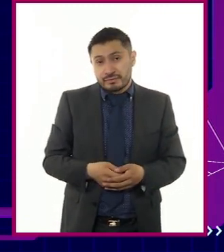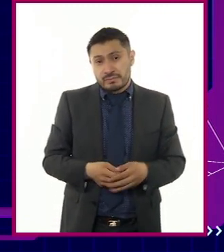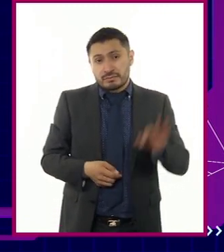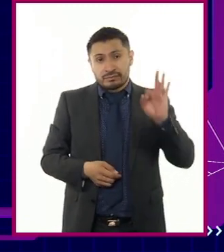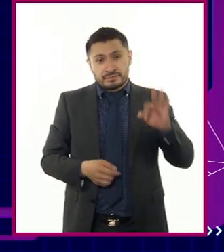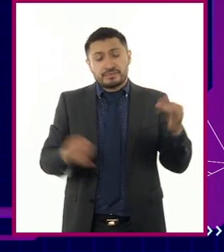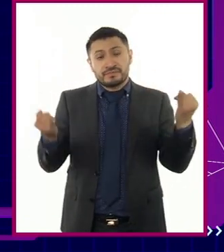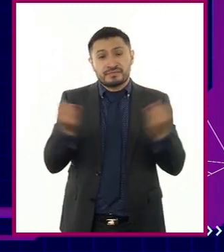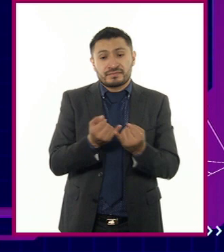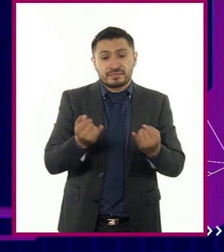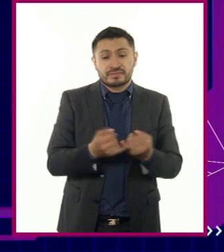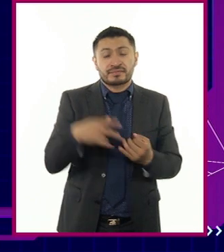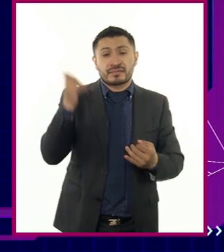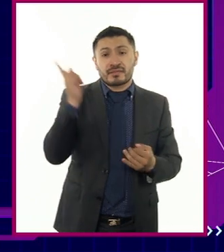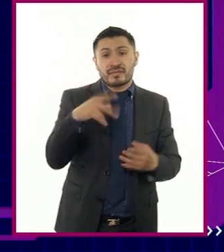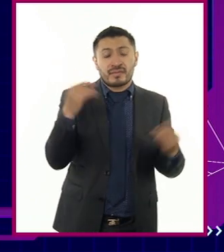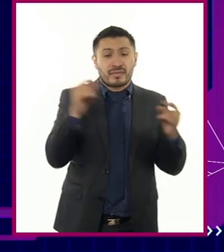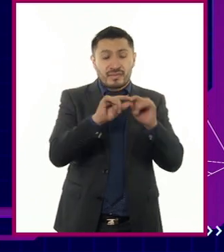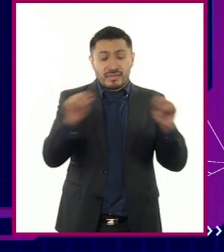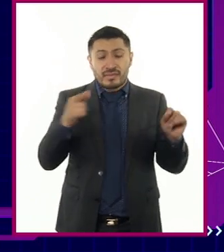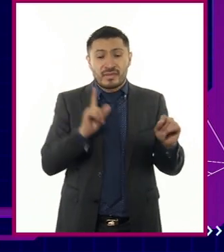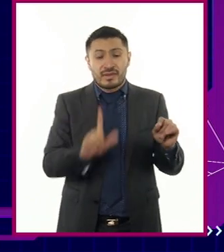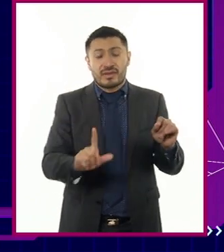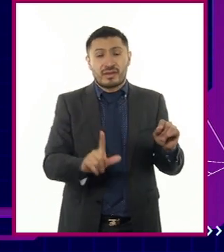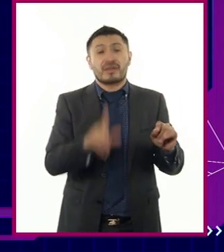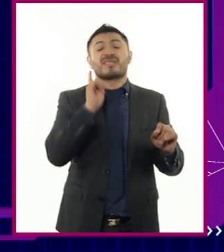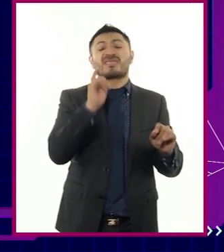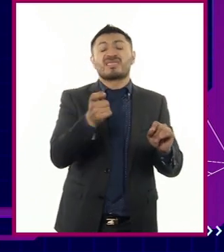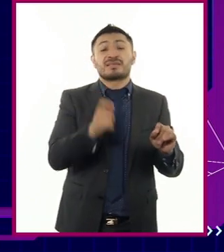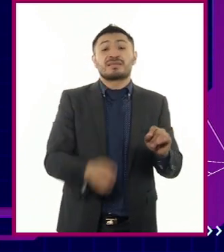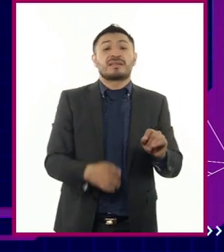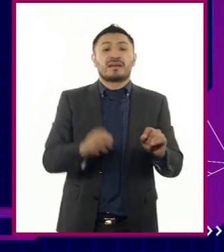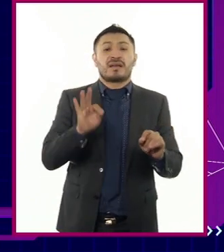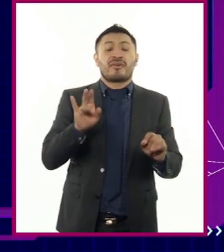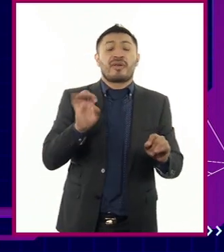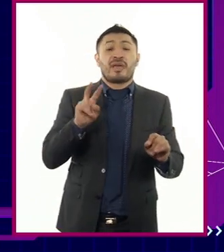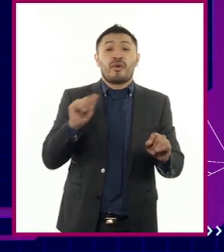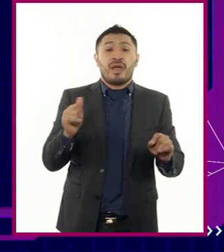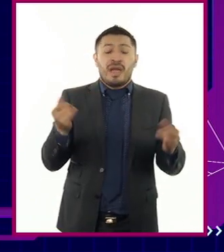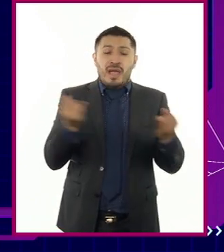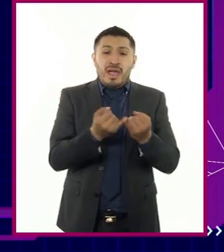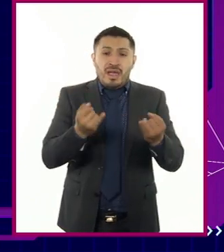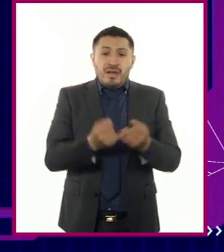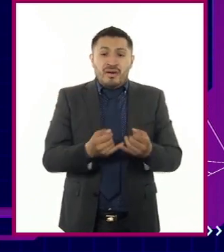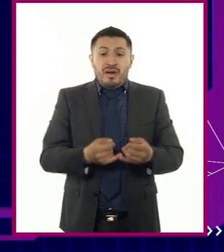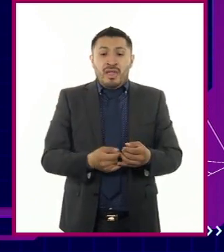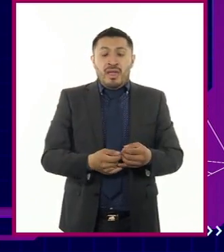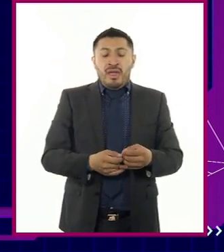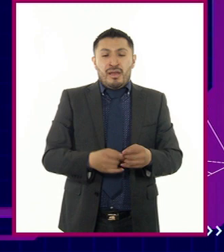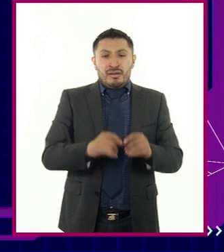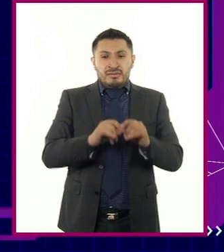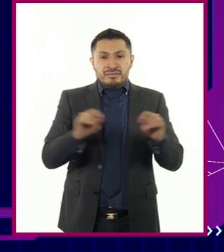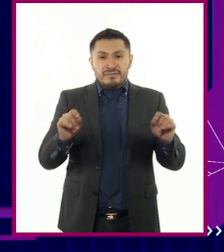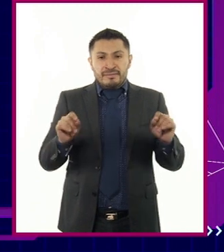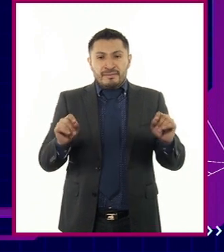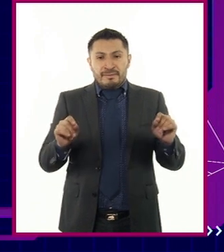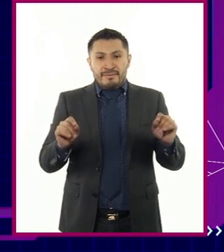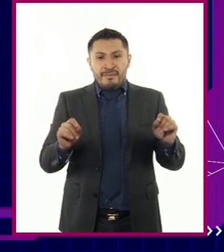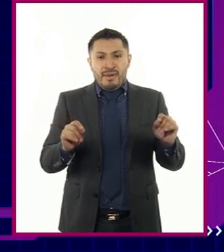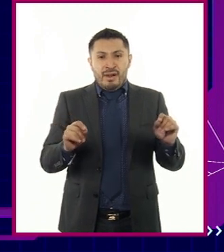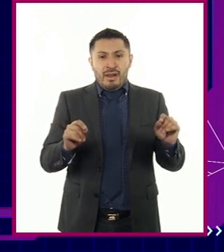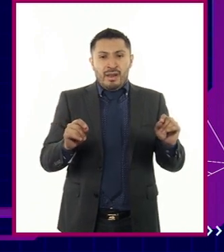F es igual a K entre L, es decir, la frecuencia es igual al cociente de la constante de